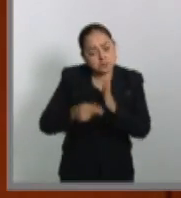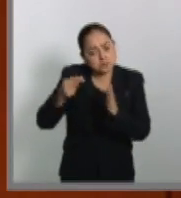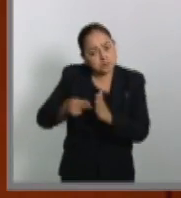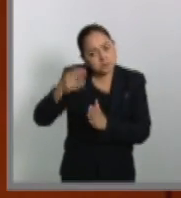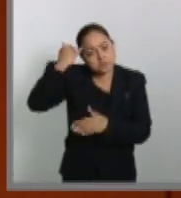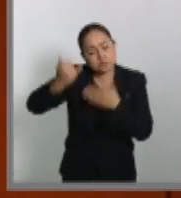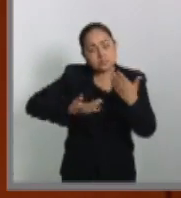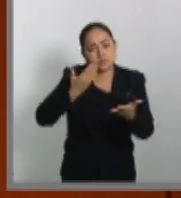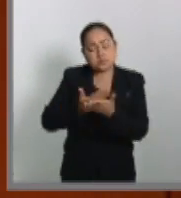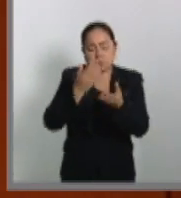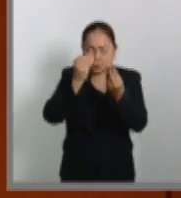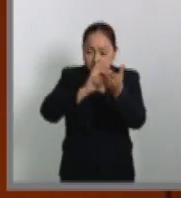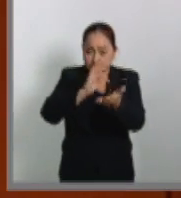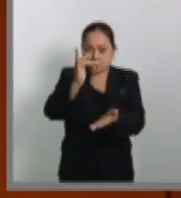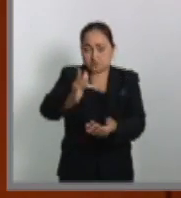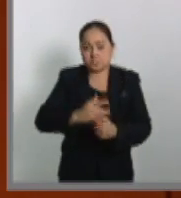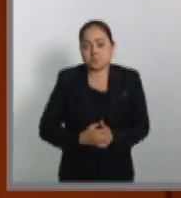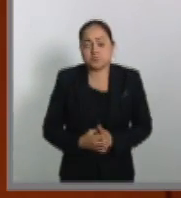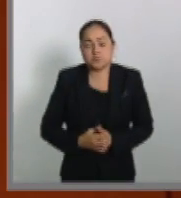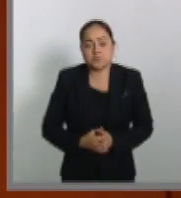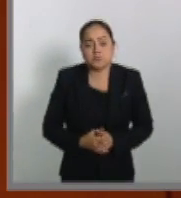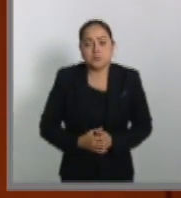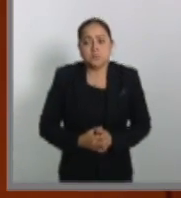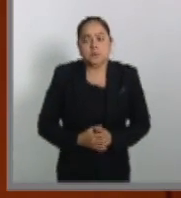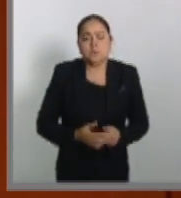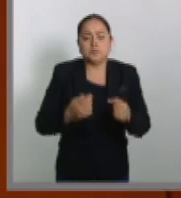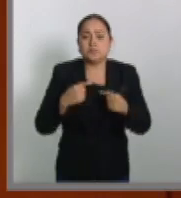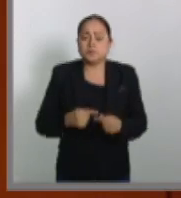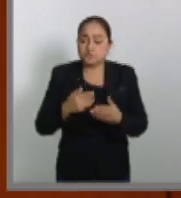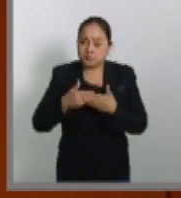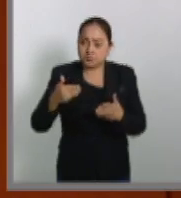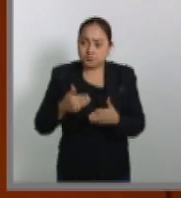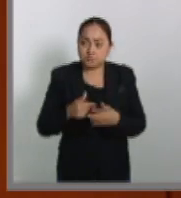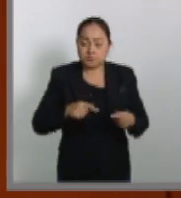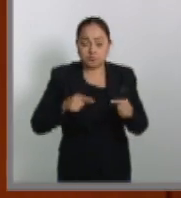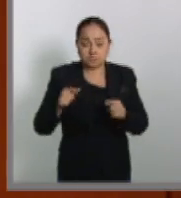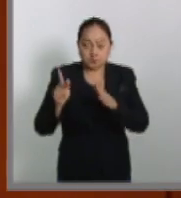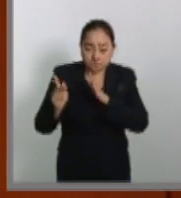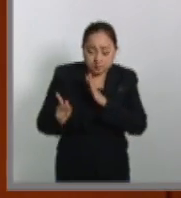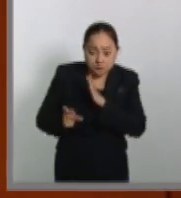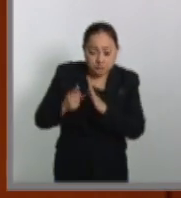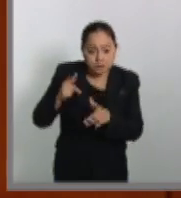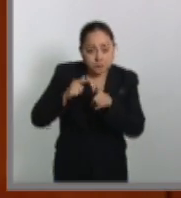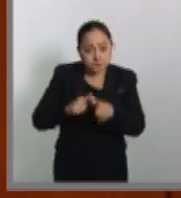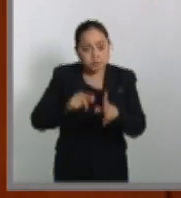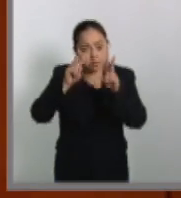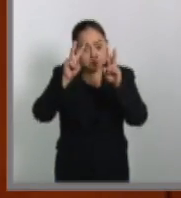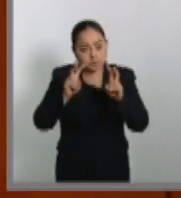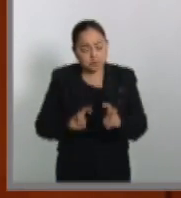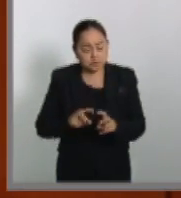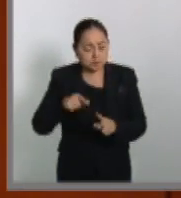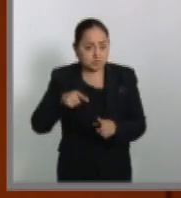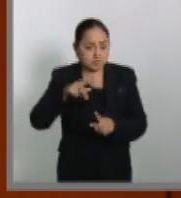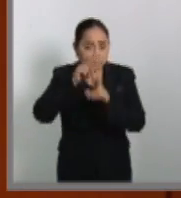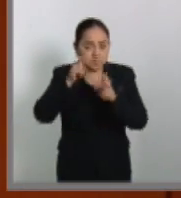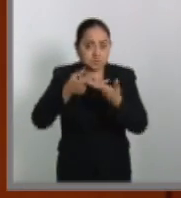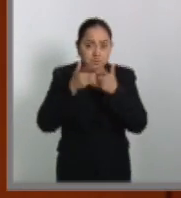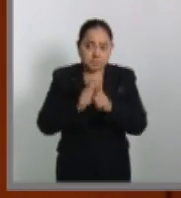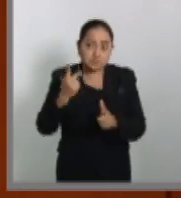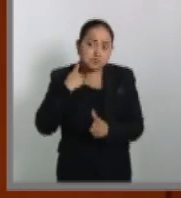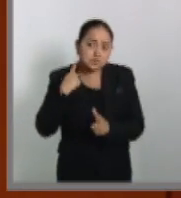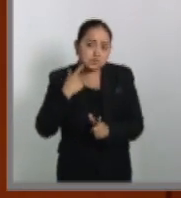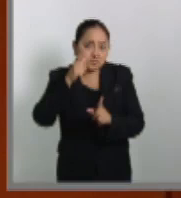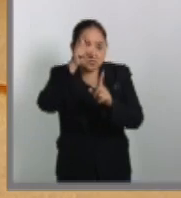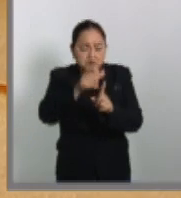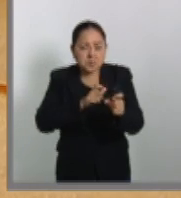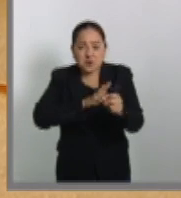esta iniciativa en su momento. Este, lo he dicho y hoy lo reitero, no es un tema de partidos, colores o